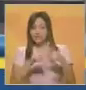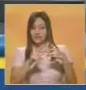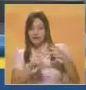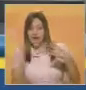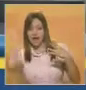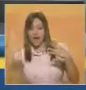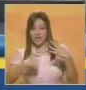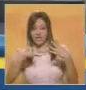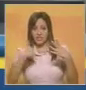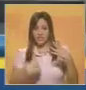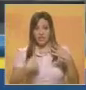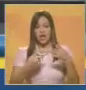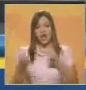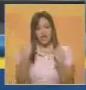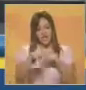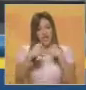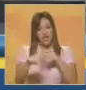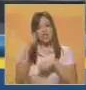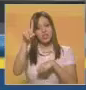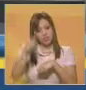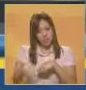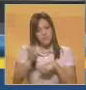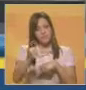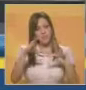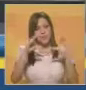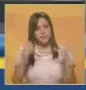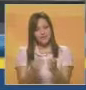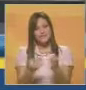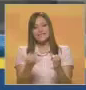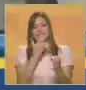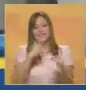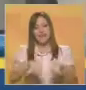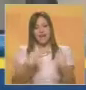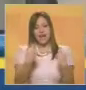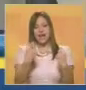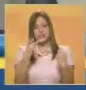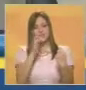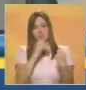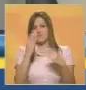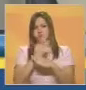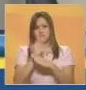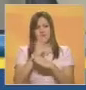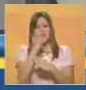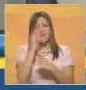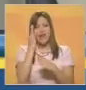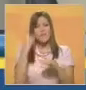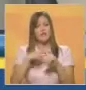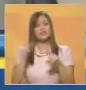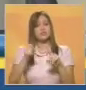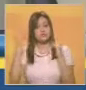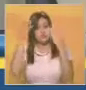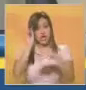Argentina, donde se comercializaron también las prótesis defectuosas, no compartieron la recomendación de Francia, aunque